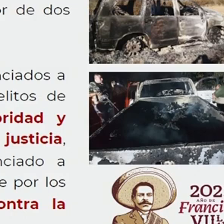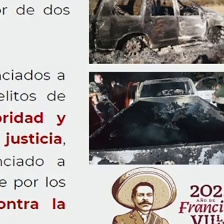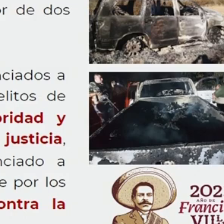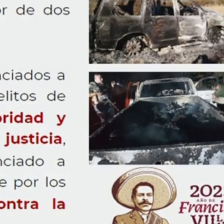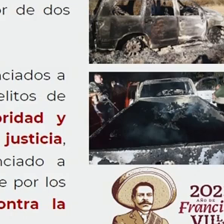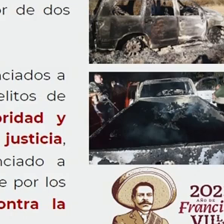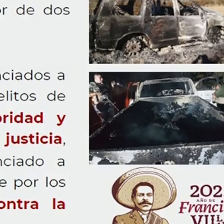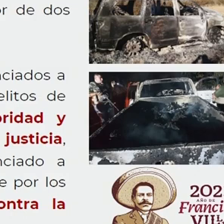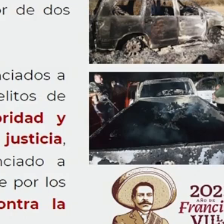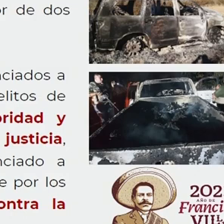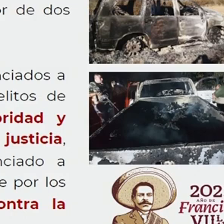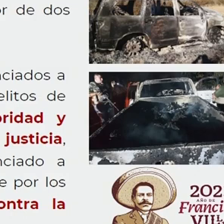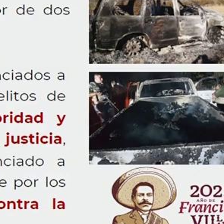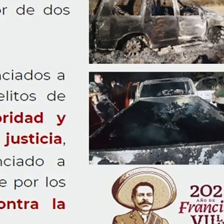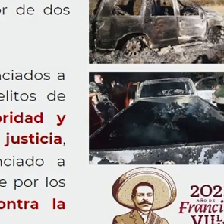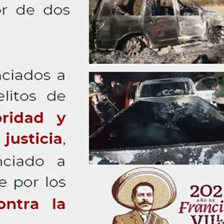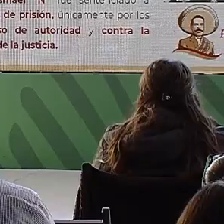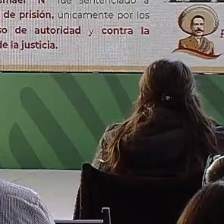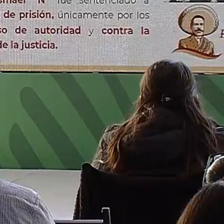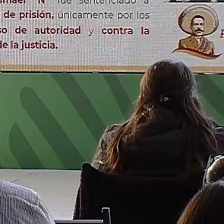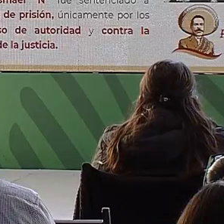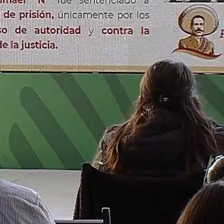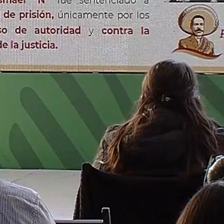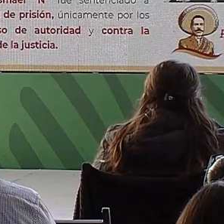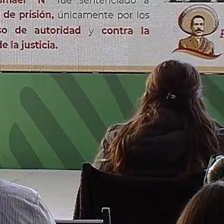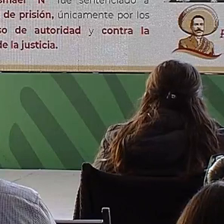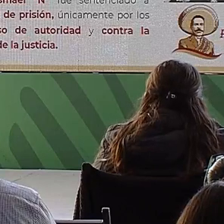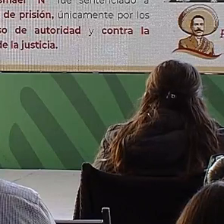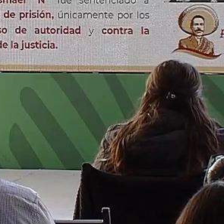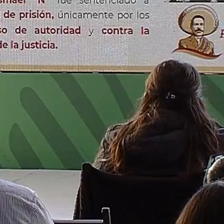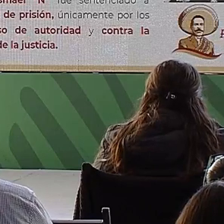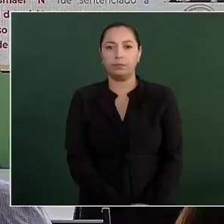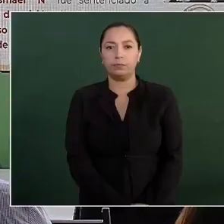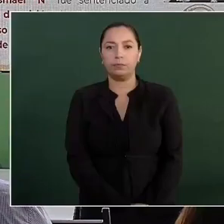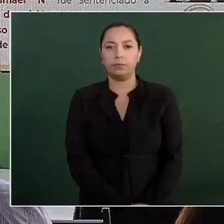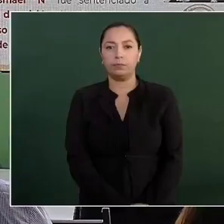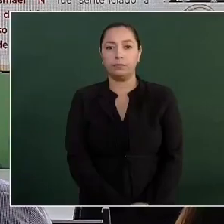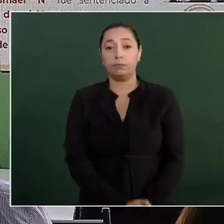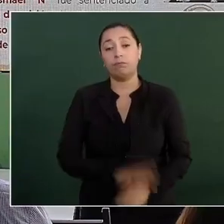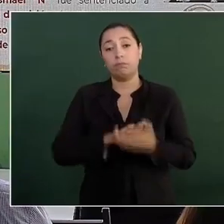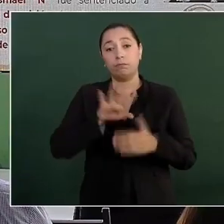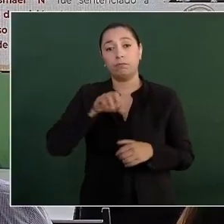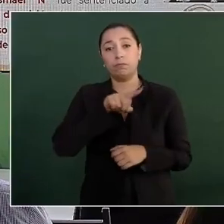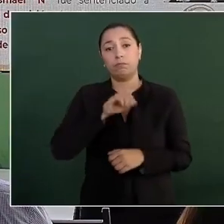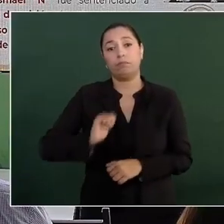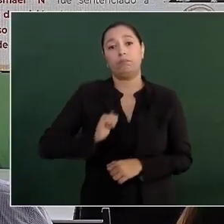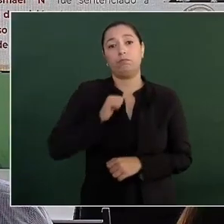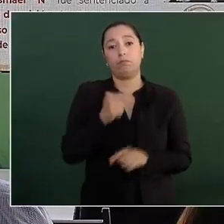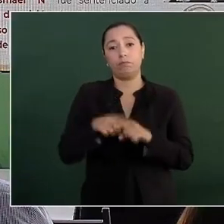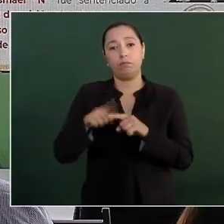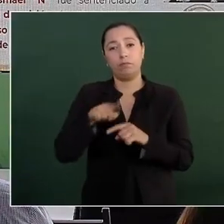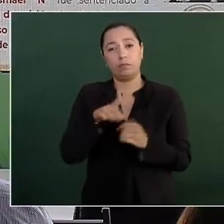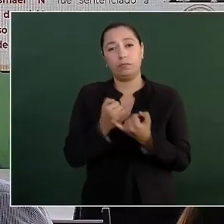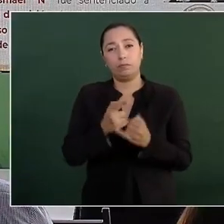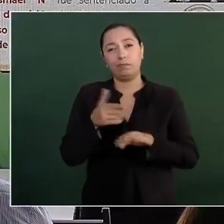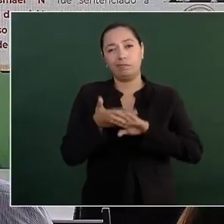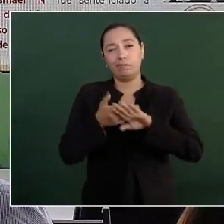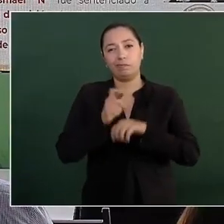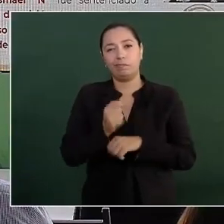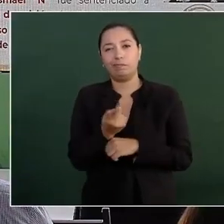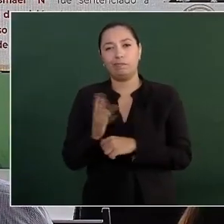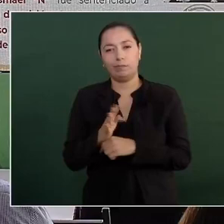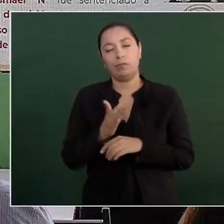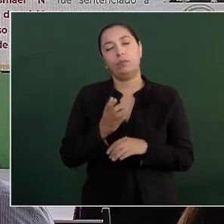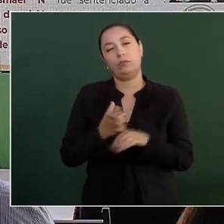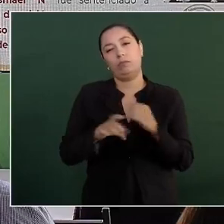Estos 11 fueron sentenciados a 50 años de prisión por los delitos de homicidio calificado, abuso de autoridad y delitos contra la administración de la justicia, mientras